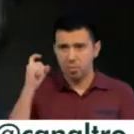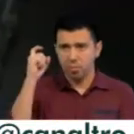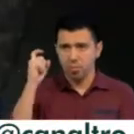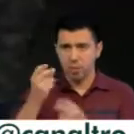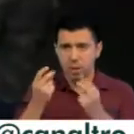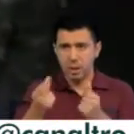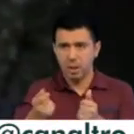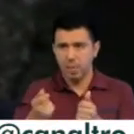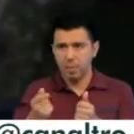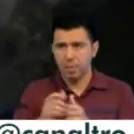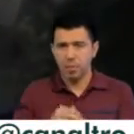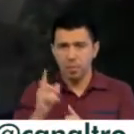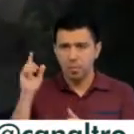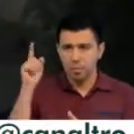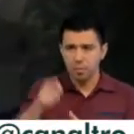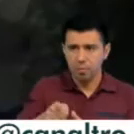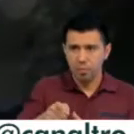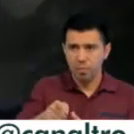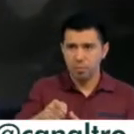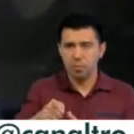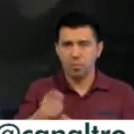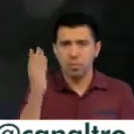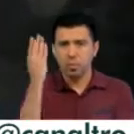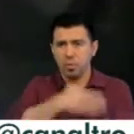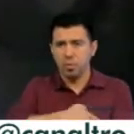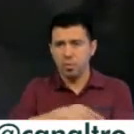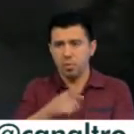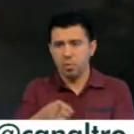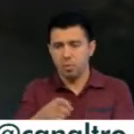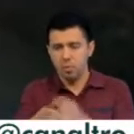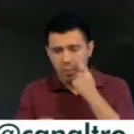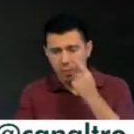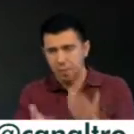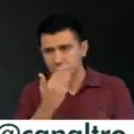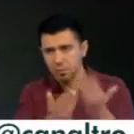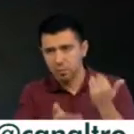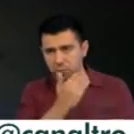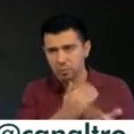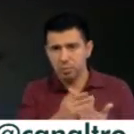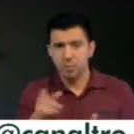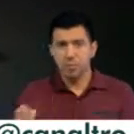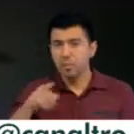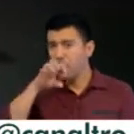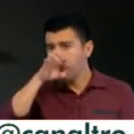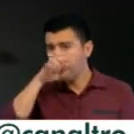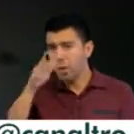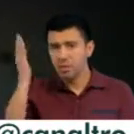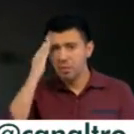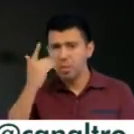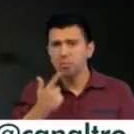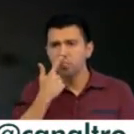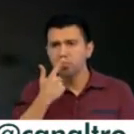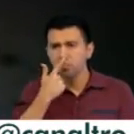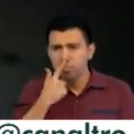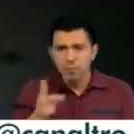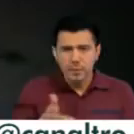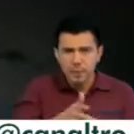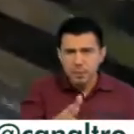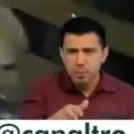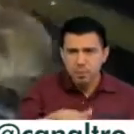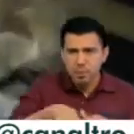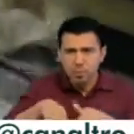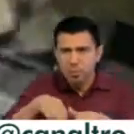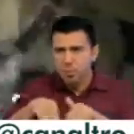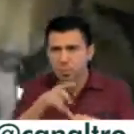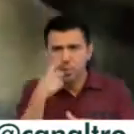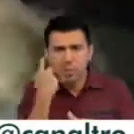rápida, montaron un puesto de control y la utilización de unos perros antinarcóticos entrenados por nuestros soldados,